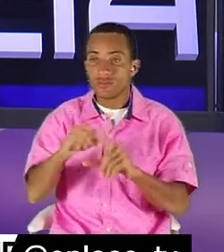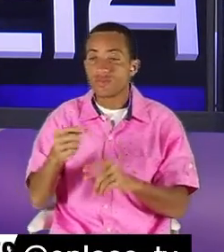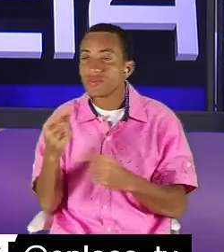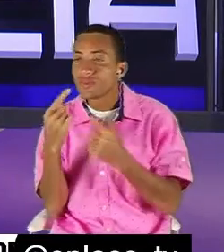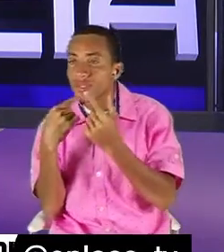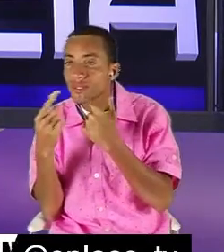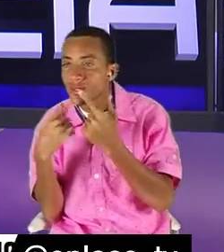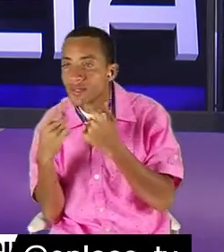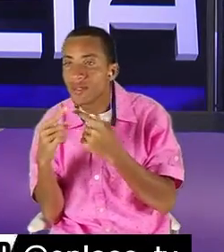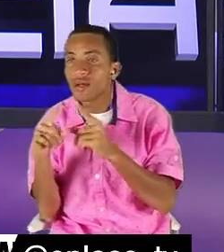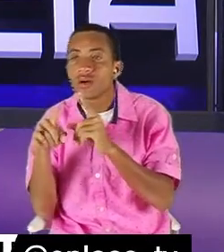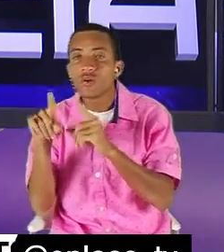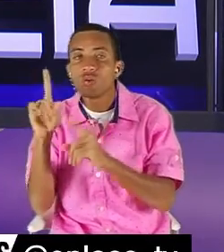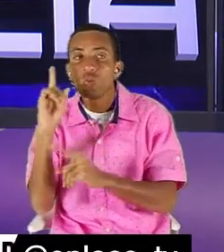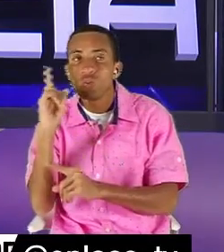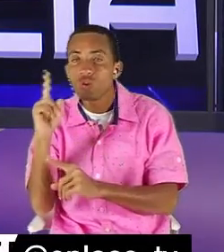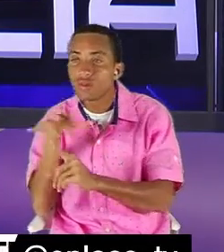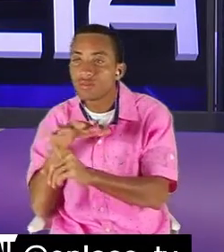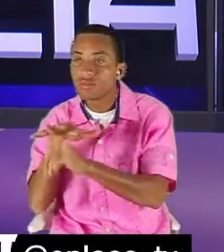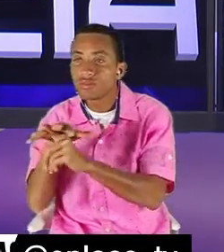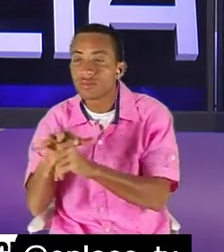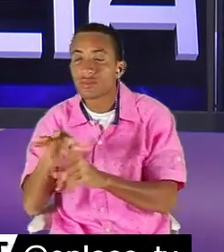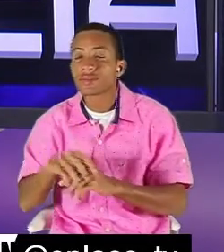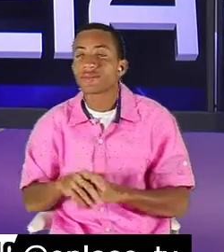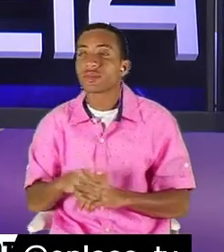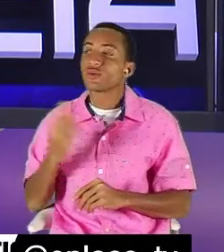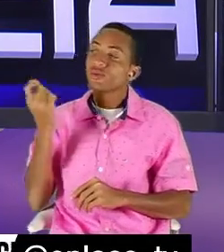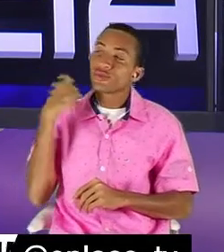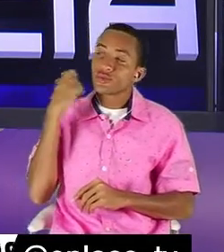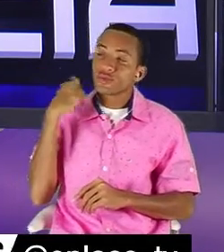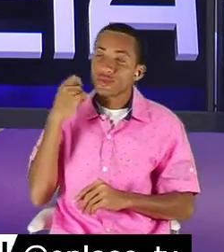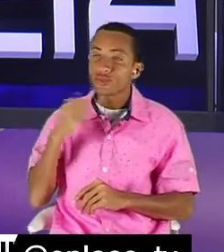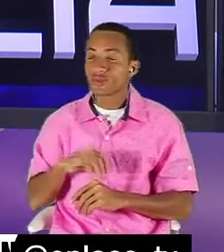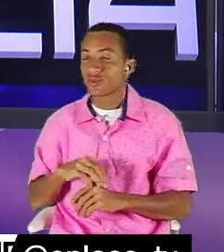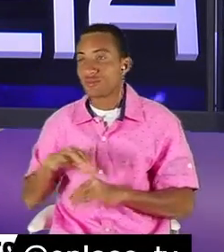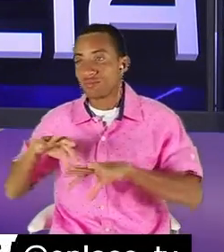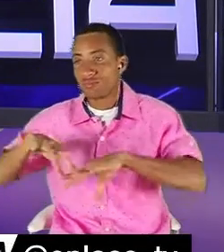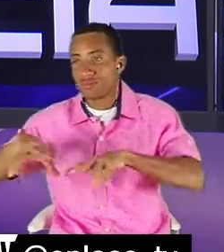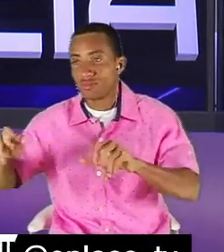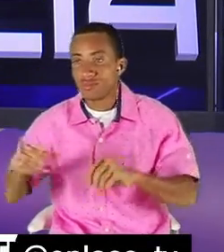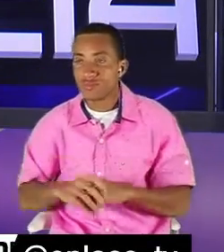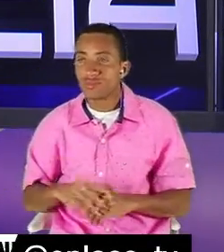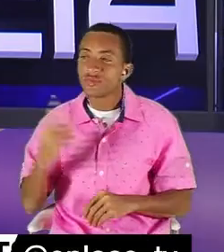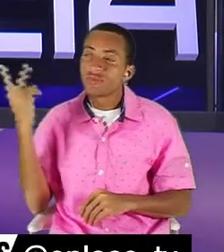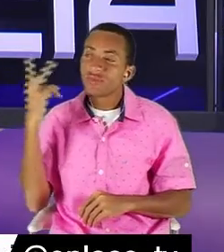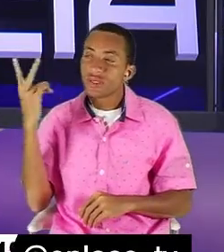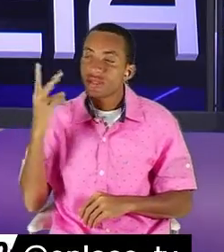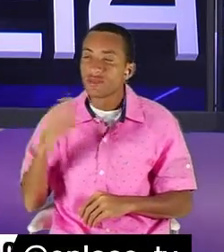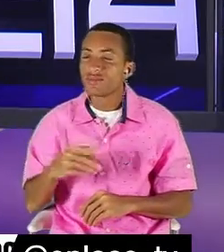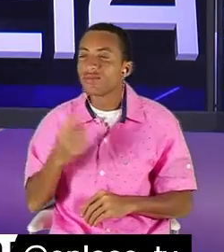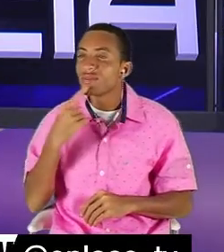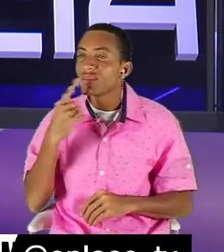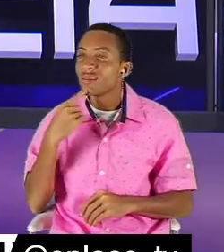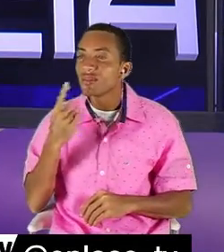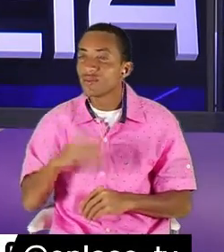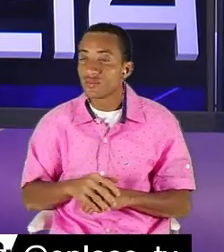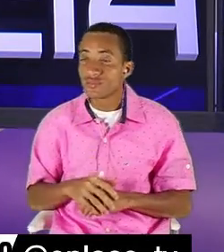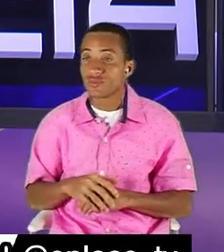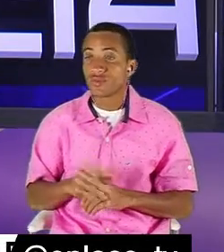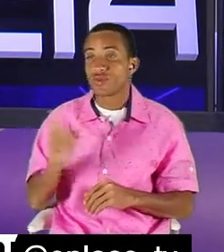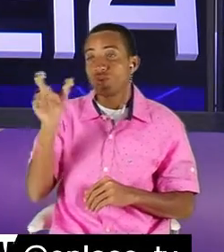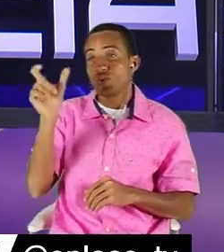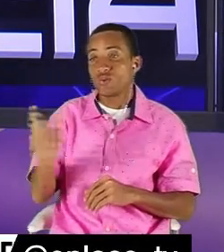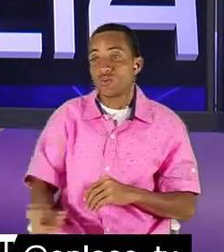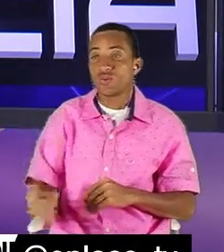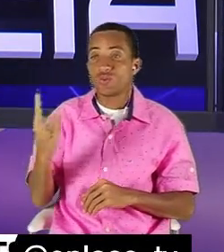de las afectadas del hurto, el más reciente ocurrido el viernes anterior. Escuchemos qué dijo a Enlace Noticias una de las